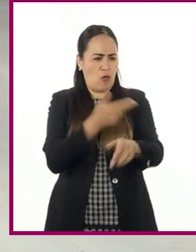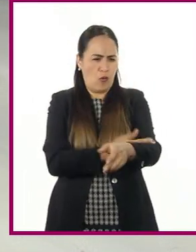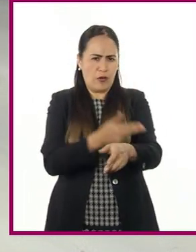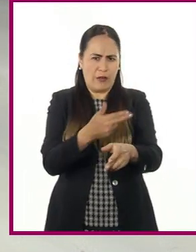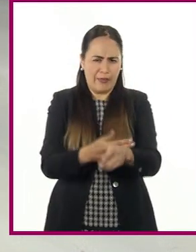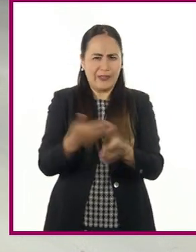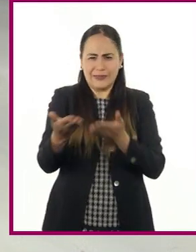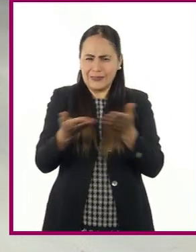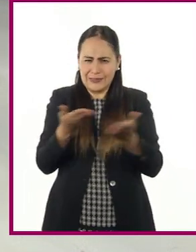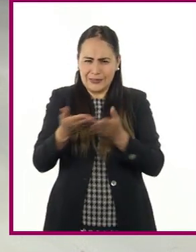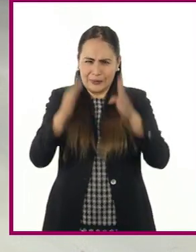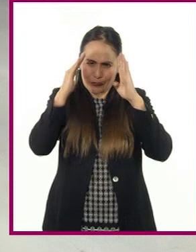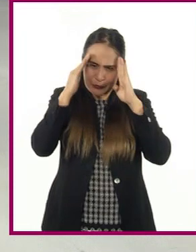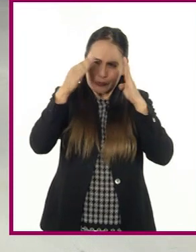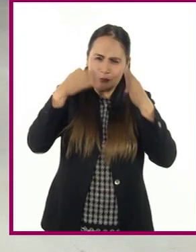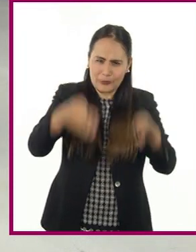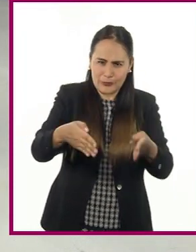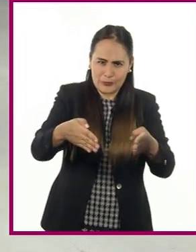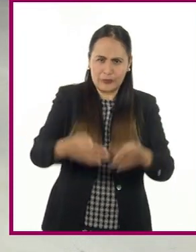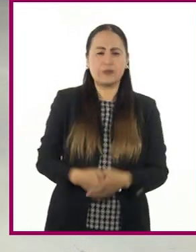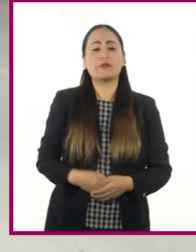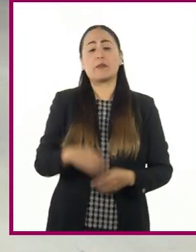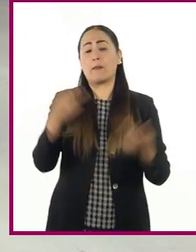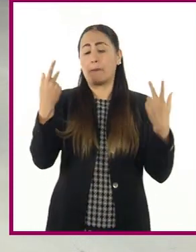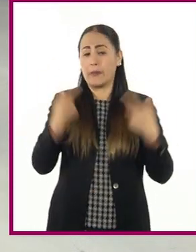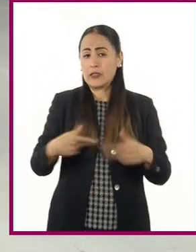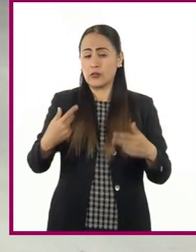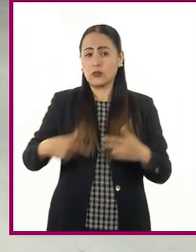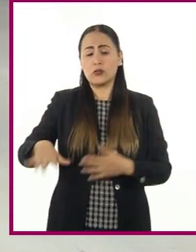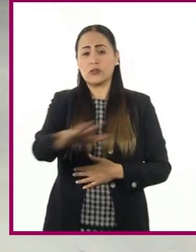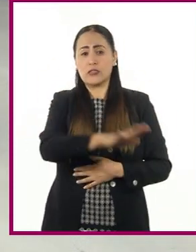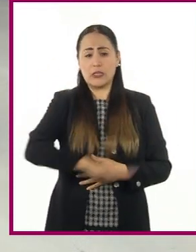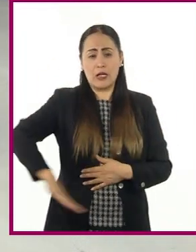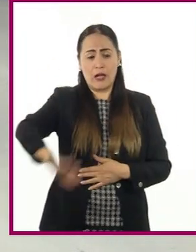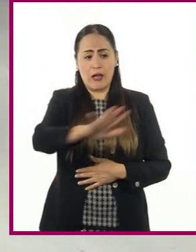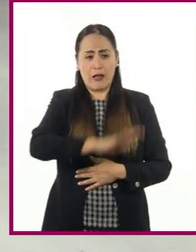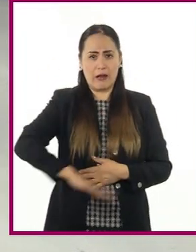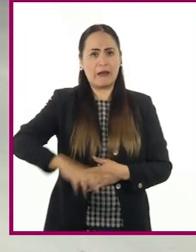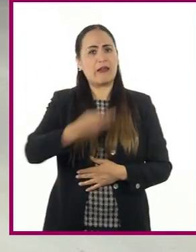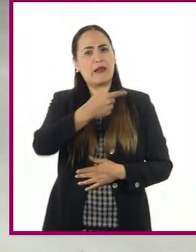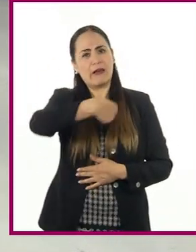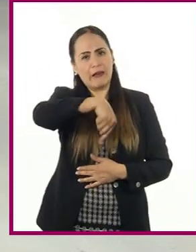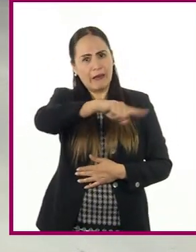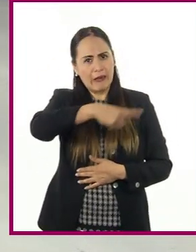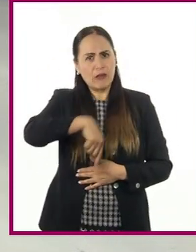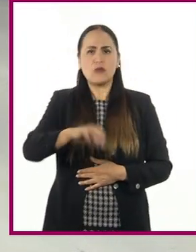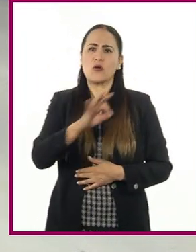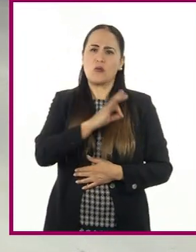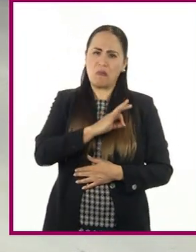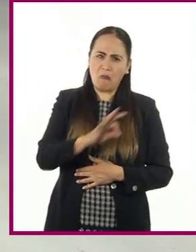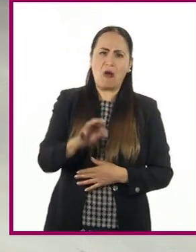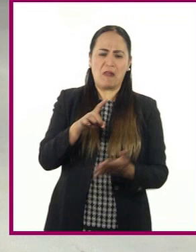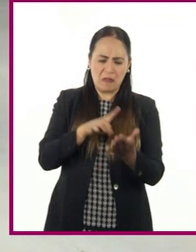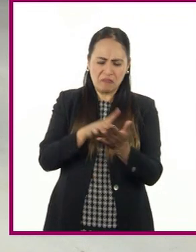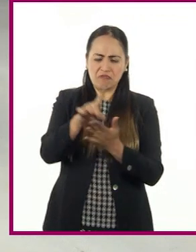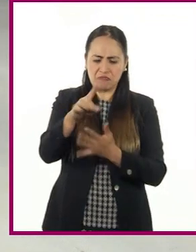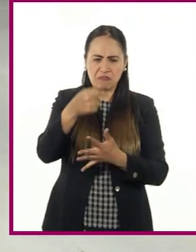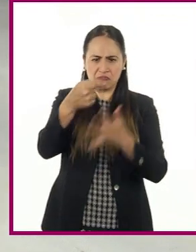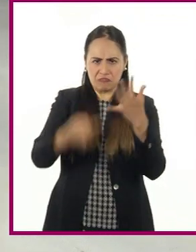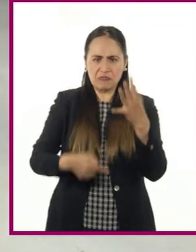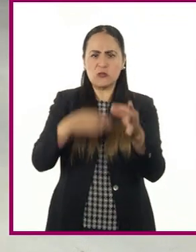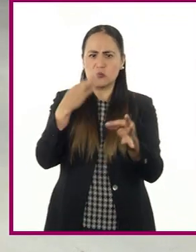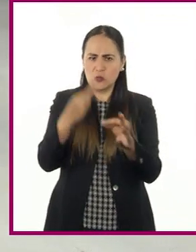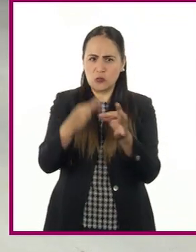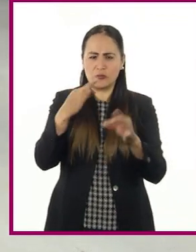servicio contribuyen a que los habitantes de un país ejerzan y gocen de sus derechos.